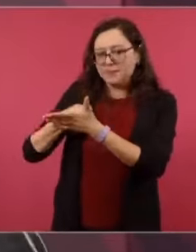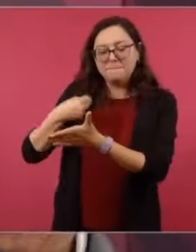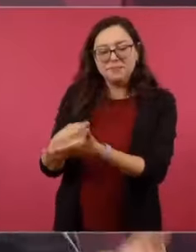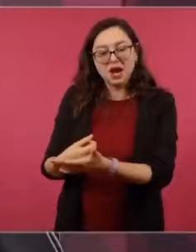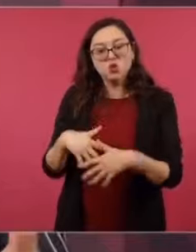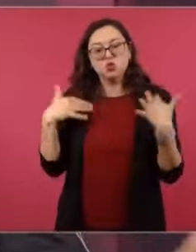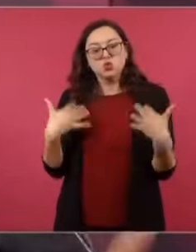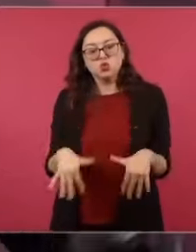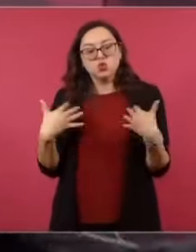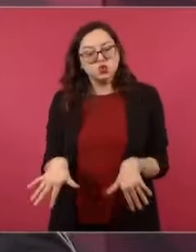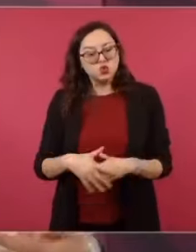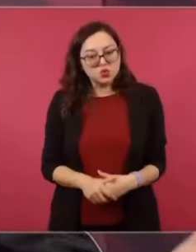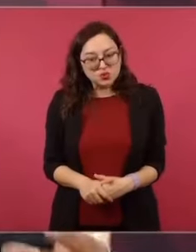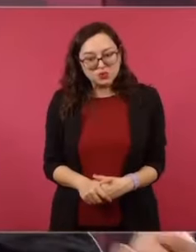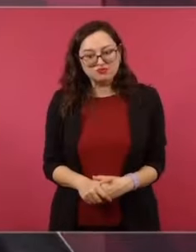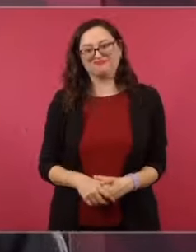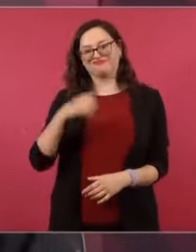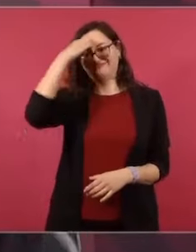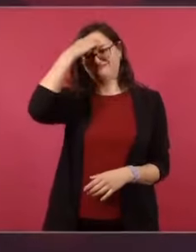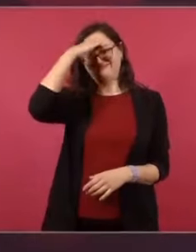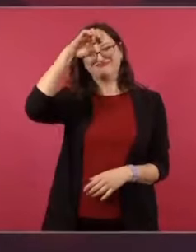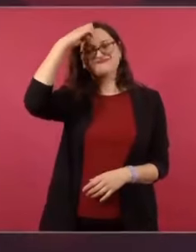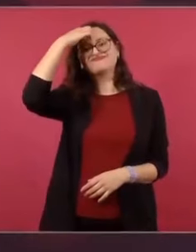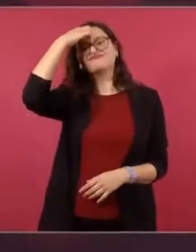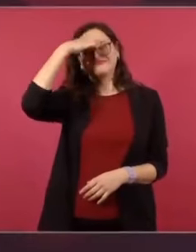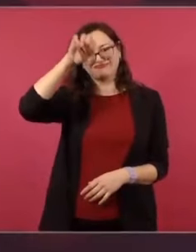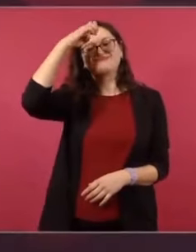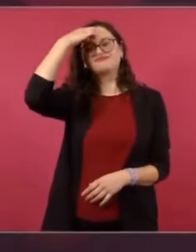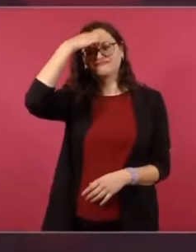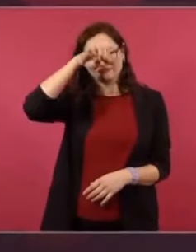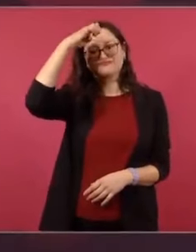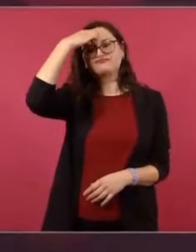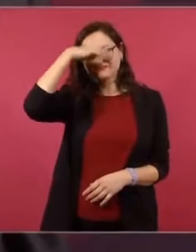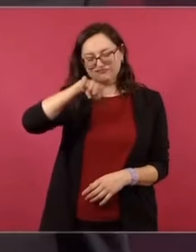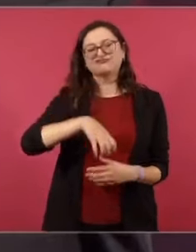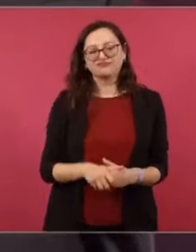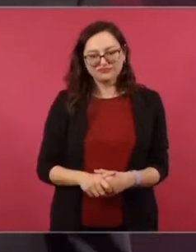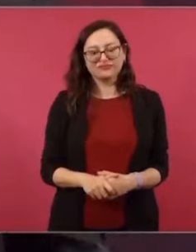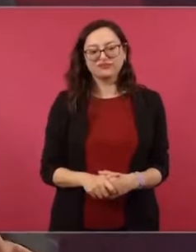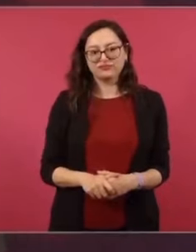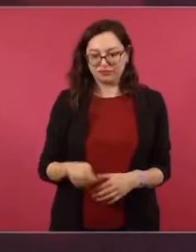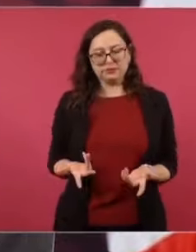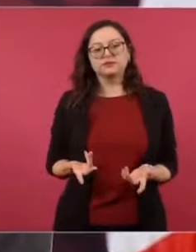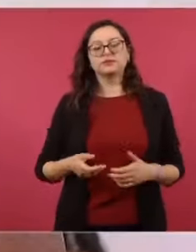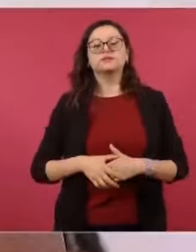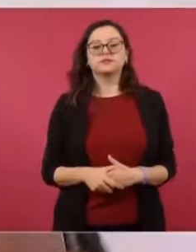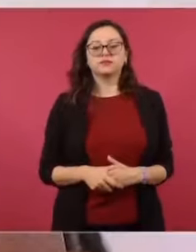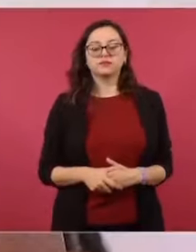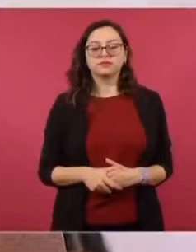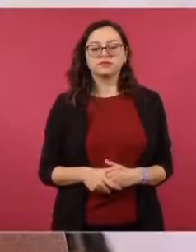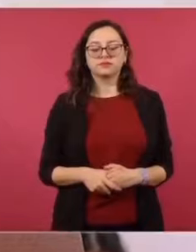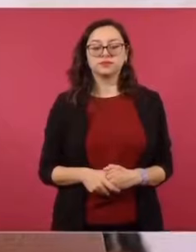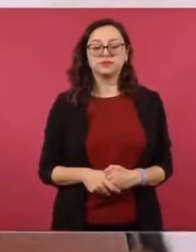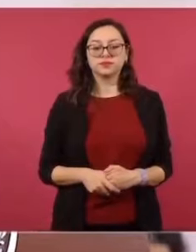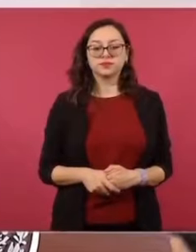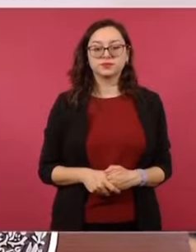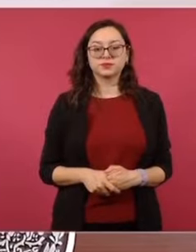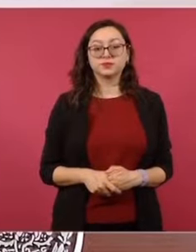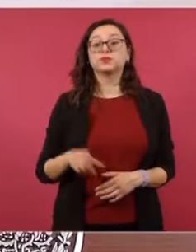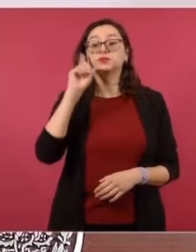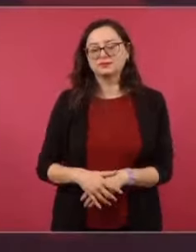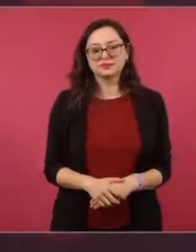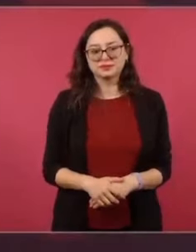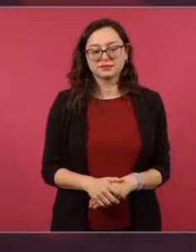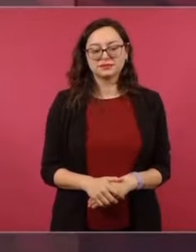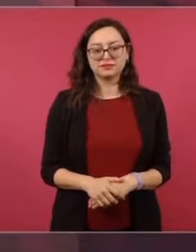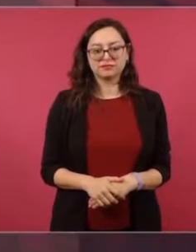Es una mujer con mucha experiencia en el arte de gobernar, y sobre todo una mujer